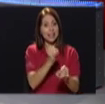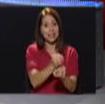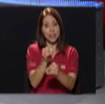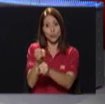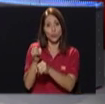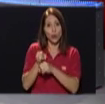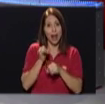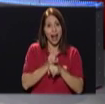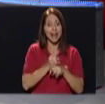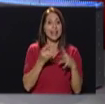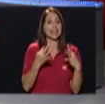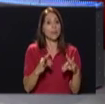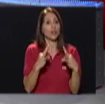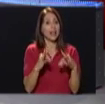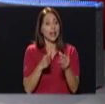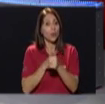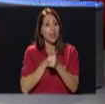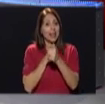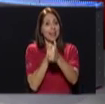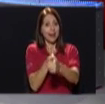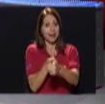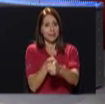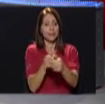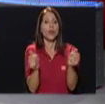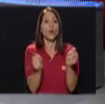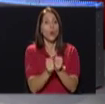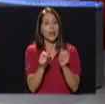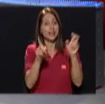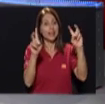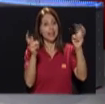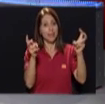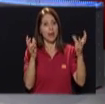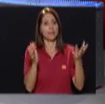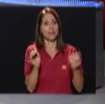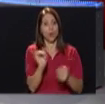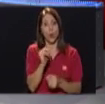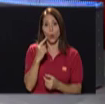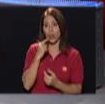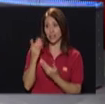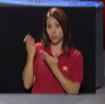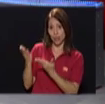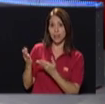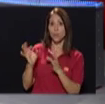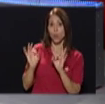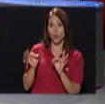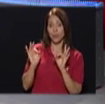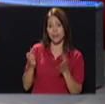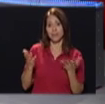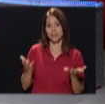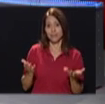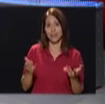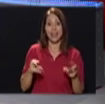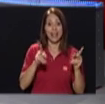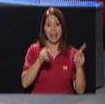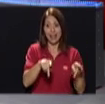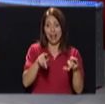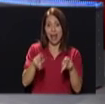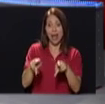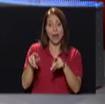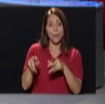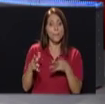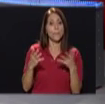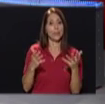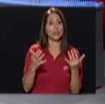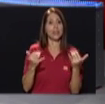estrategia institucional que estamos tratando de liderar justamente con ese tema, como usted bien lo introdujo, pues el crecimiento de la